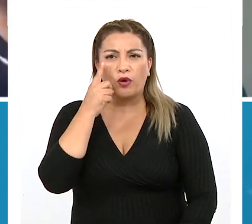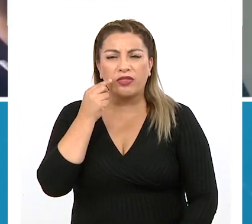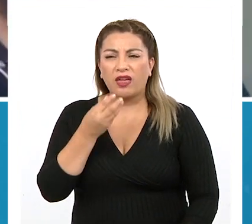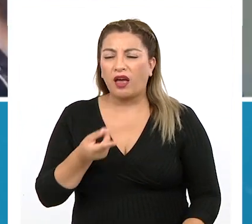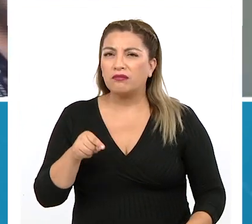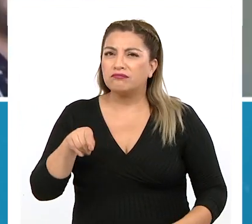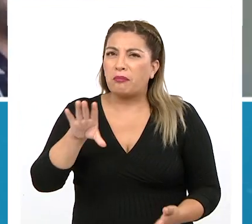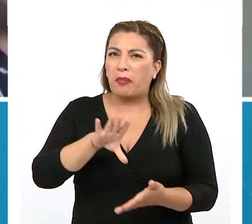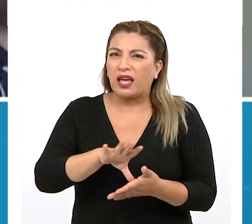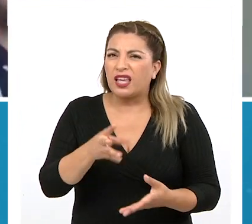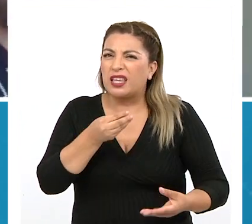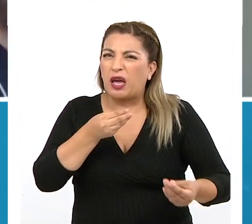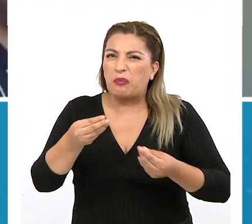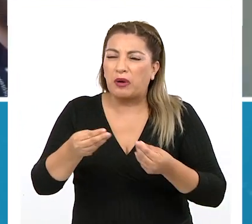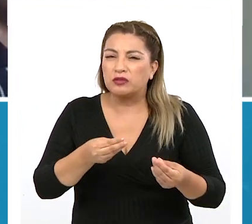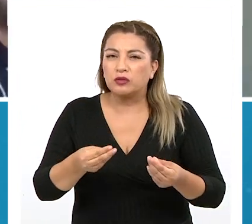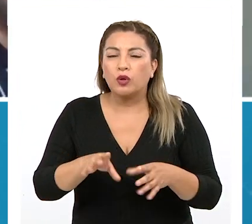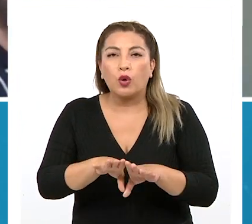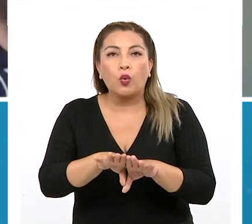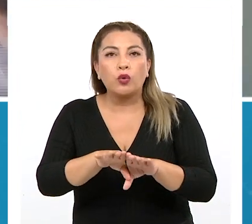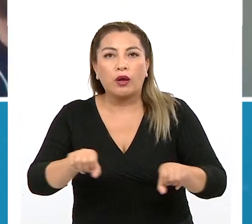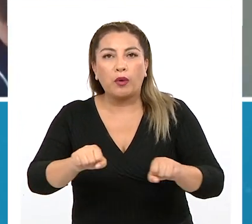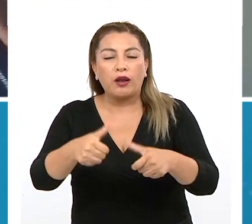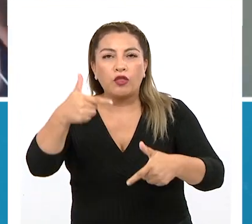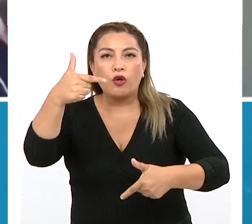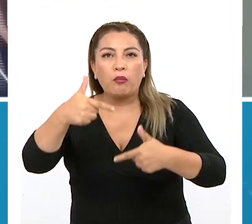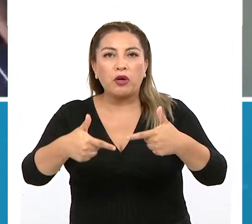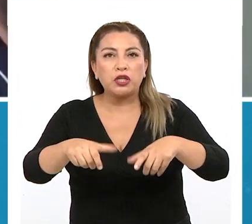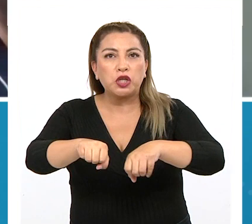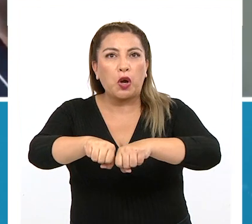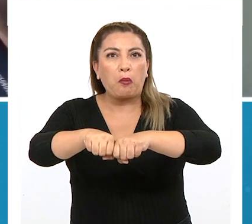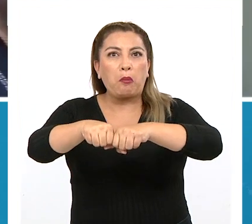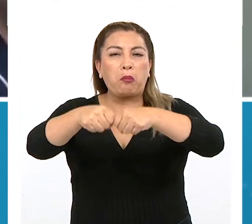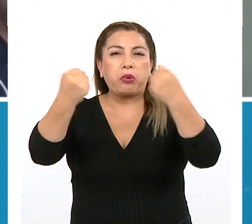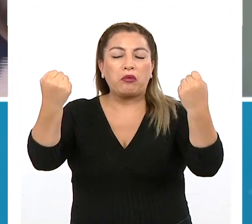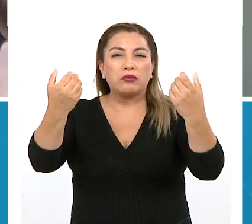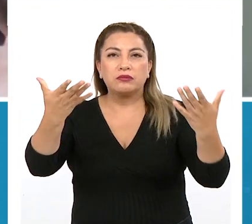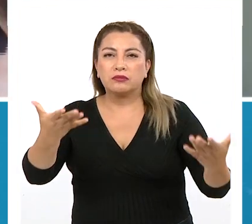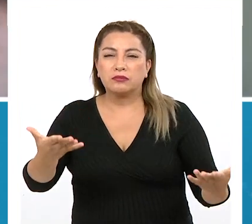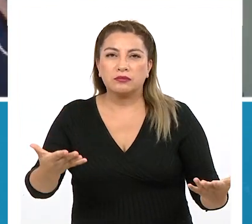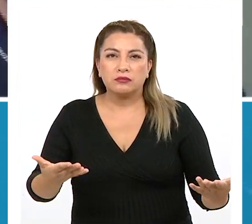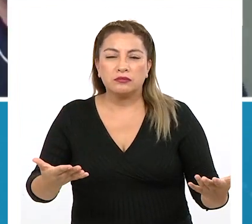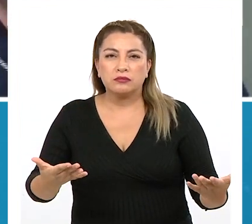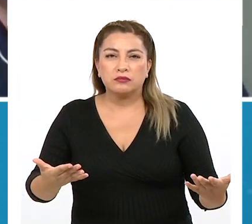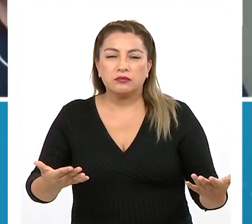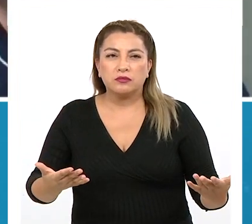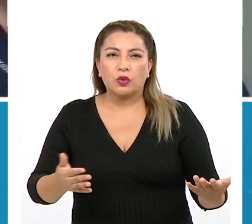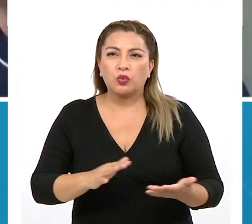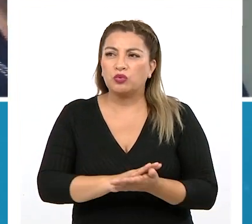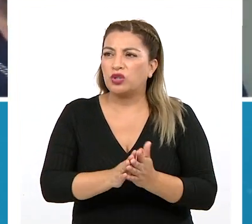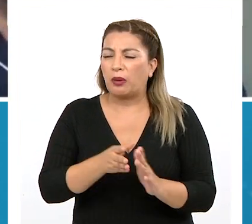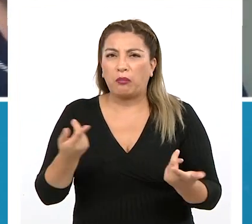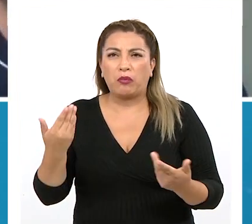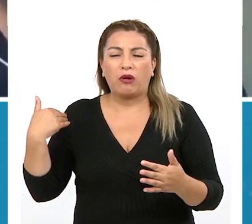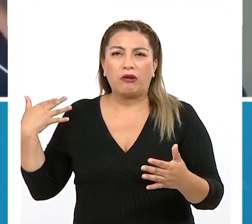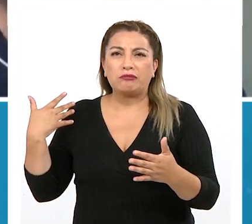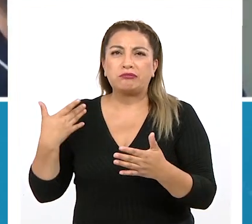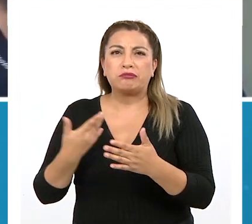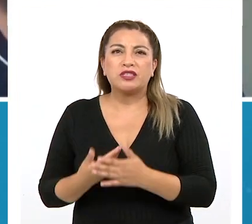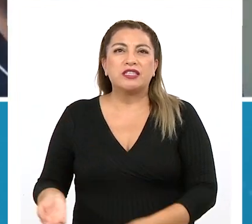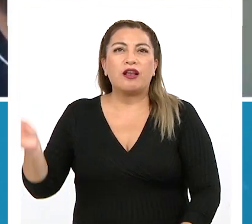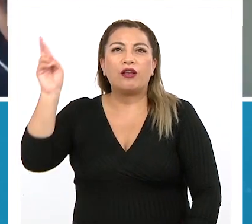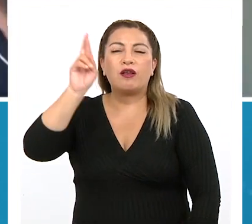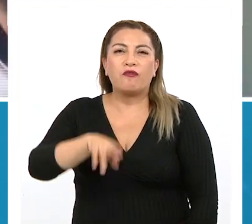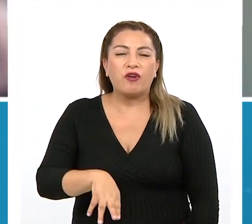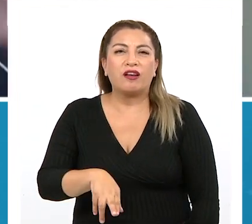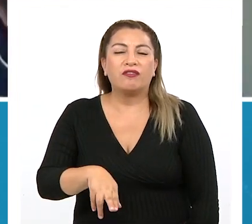en nuestro país en que un pacto político se rompe después de todo el tiempo que Chile volvió a la democracia